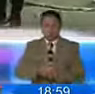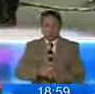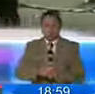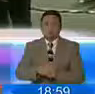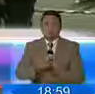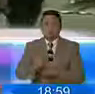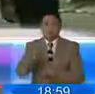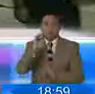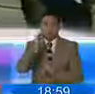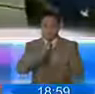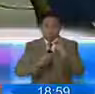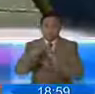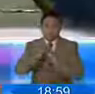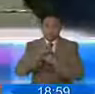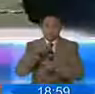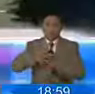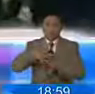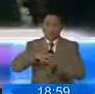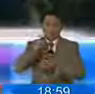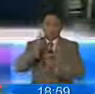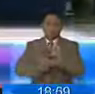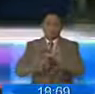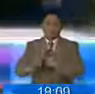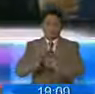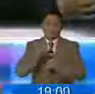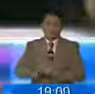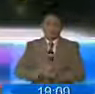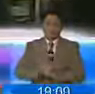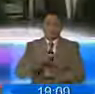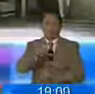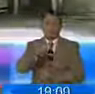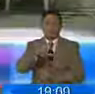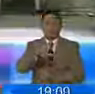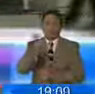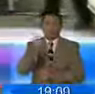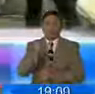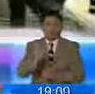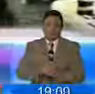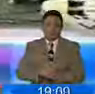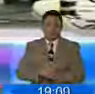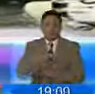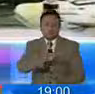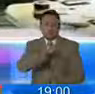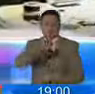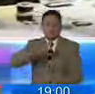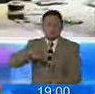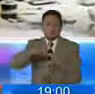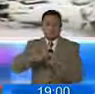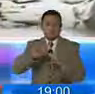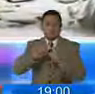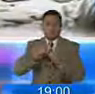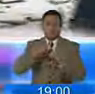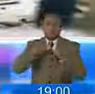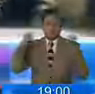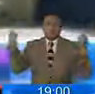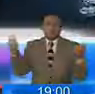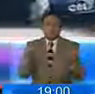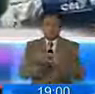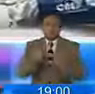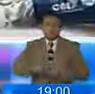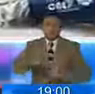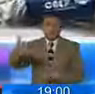de veedores nacionales e internacionales, veedores de la UNASUR, representantes de movimientos y organizaciones sociales